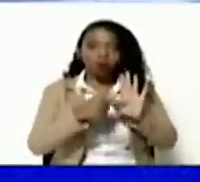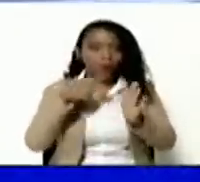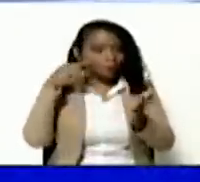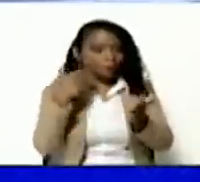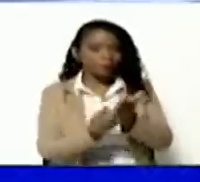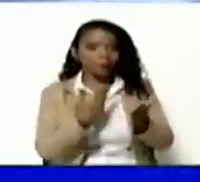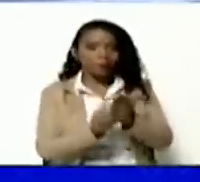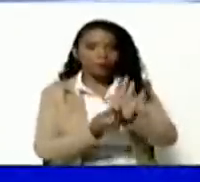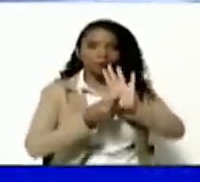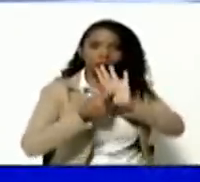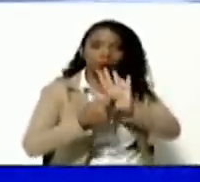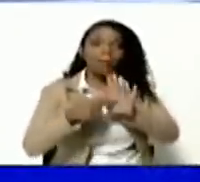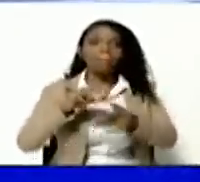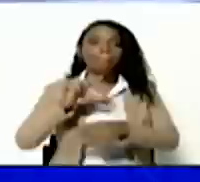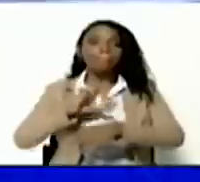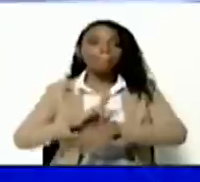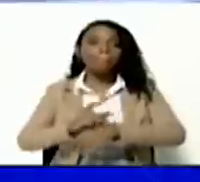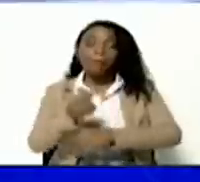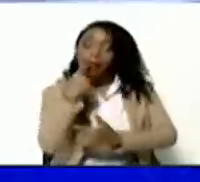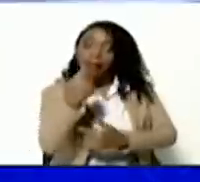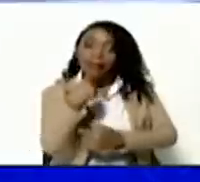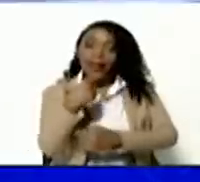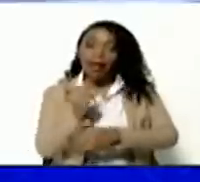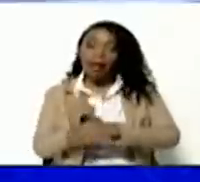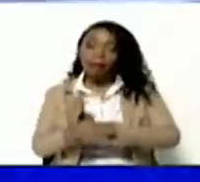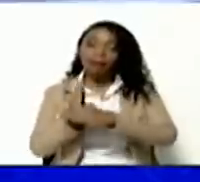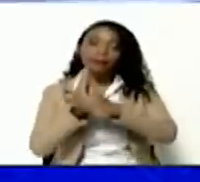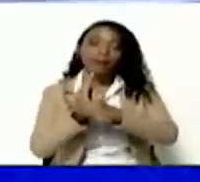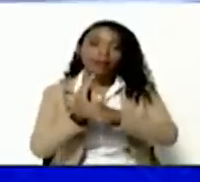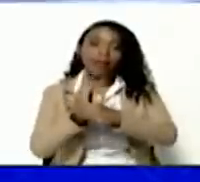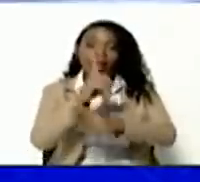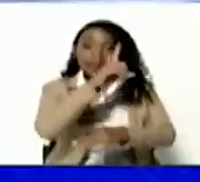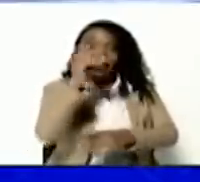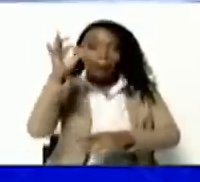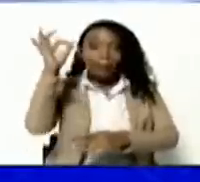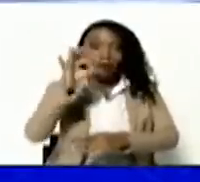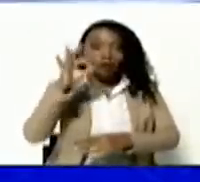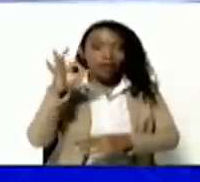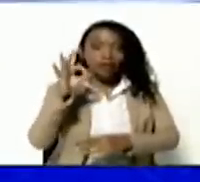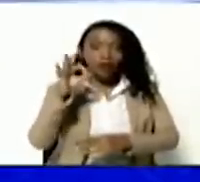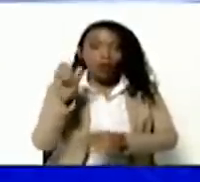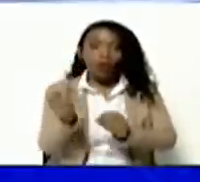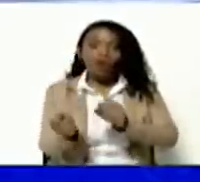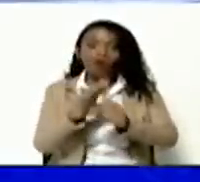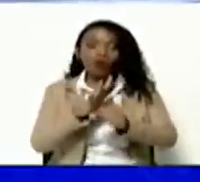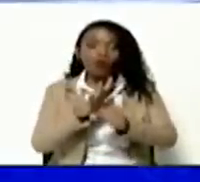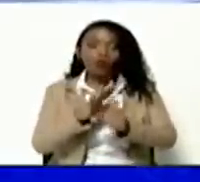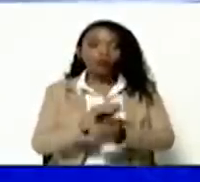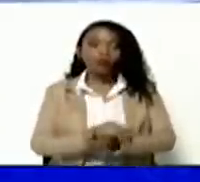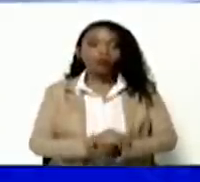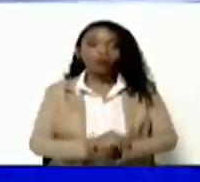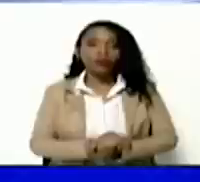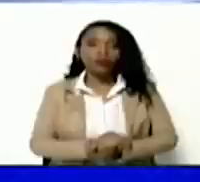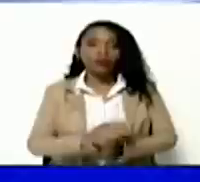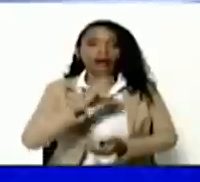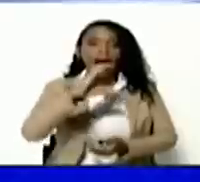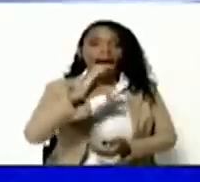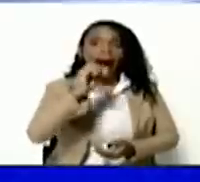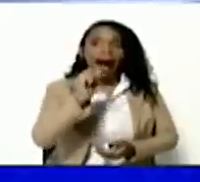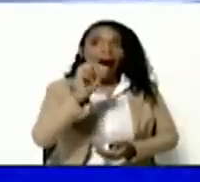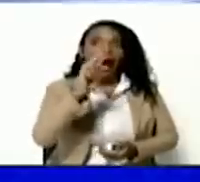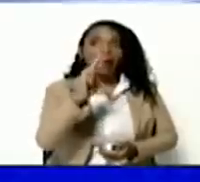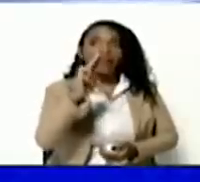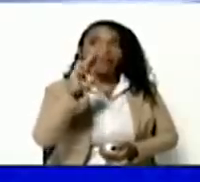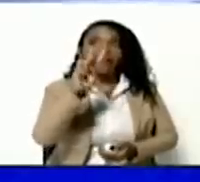la medicina que neutraliza el 100% del coronavirus el carbatir